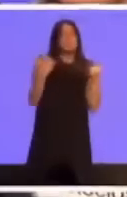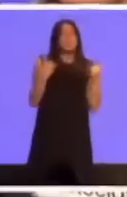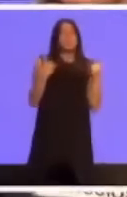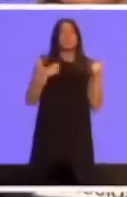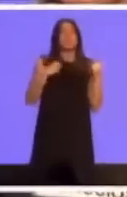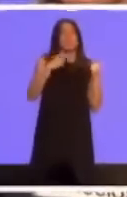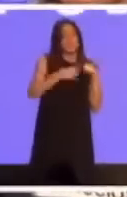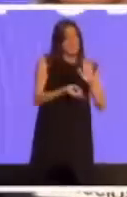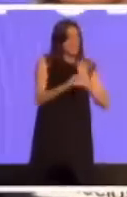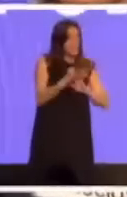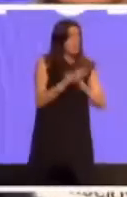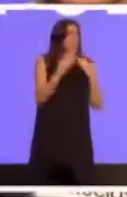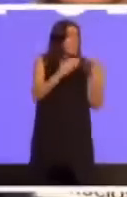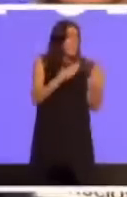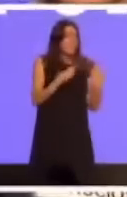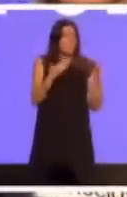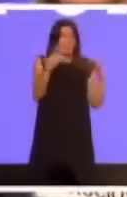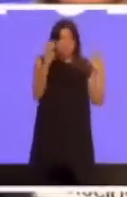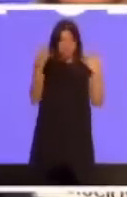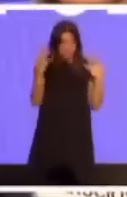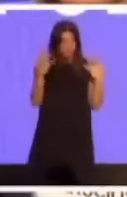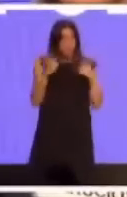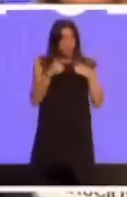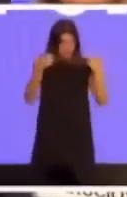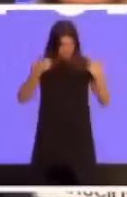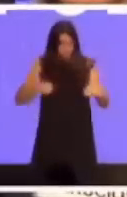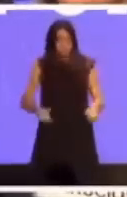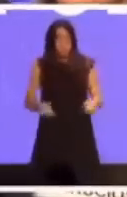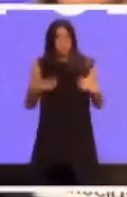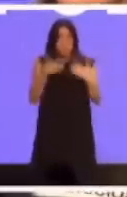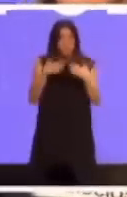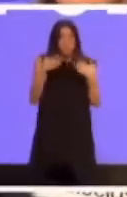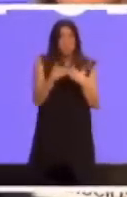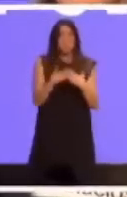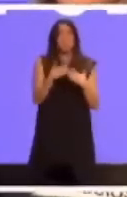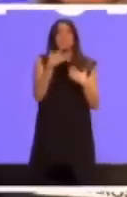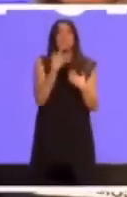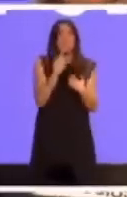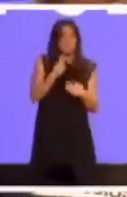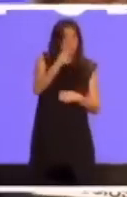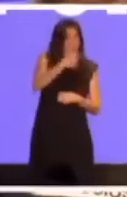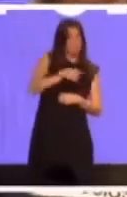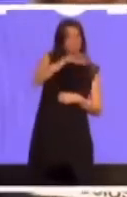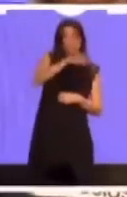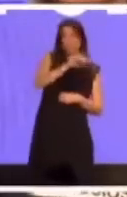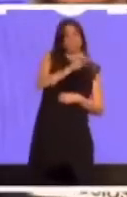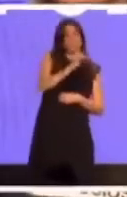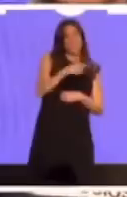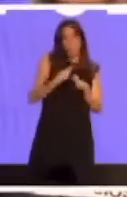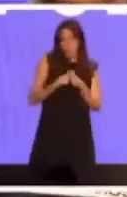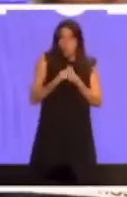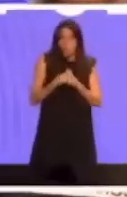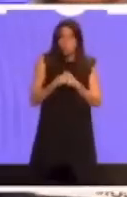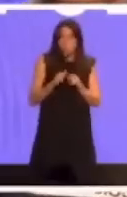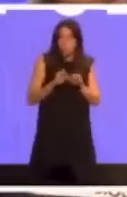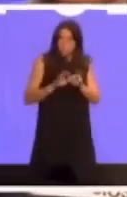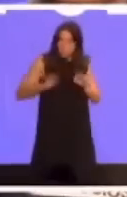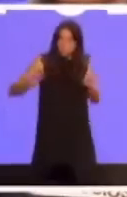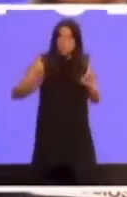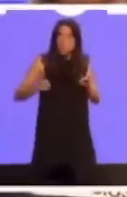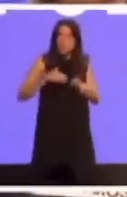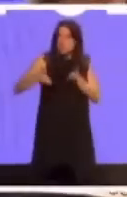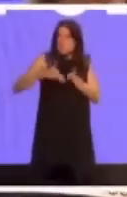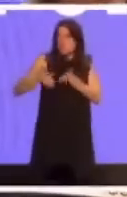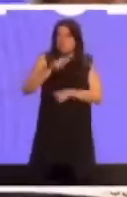nosotras podemos crear con nuestras manos y con nuestros cuerpos si los juntamos a otras manos y a otros cuerpos de millones de mujeres que